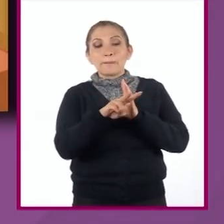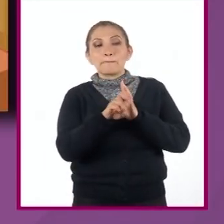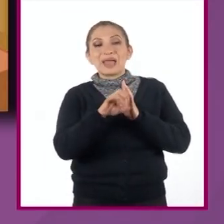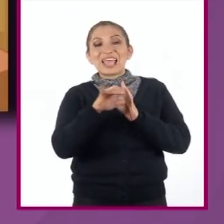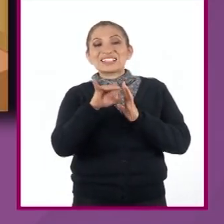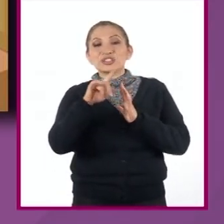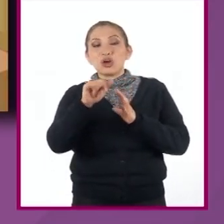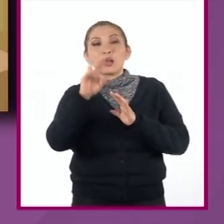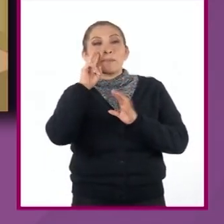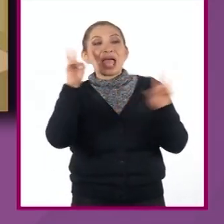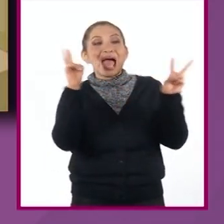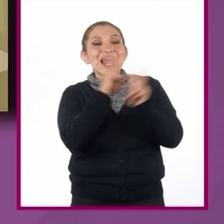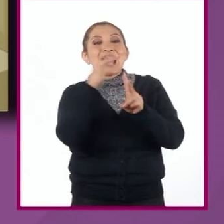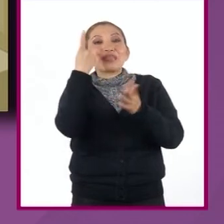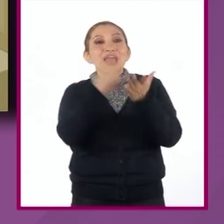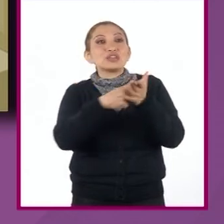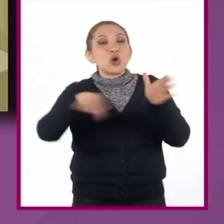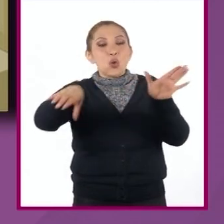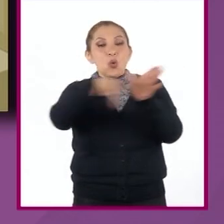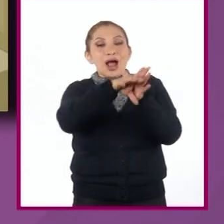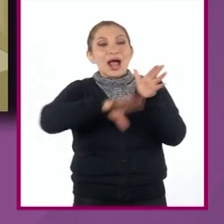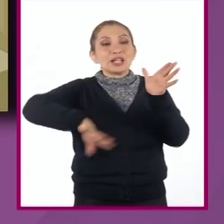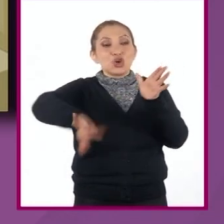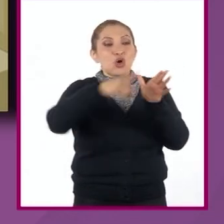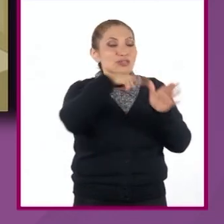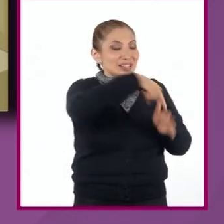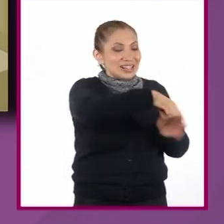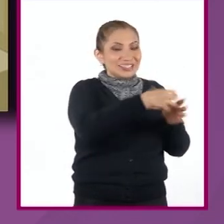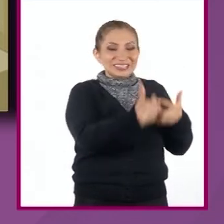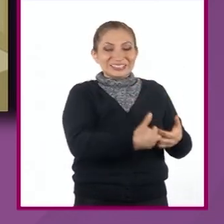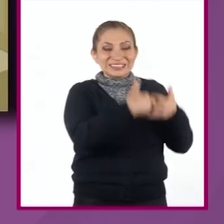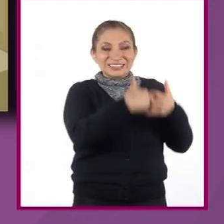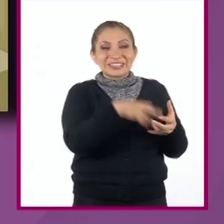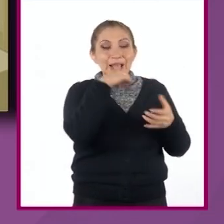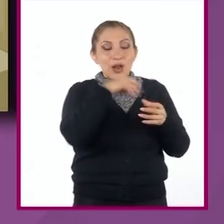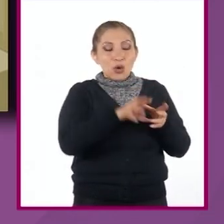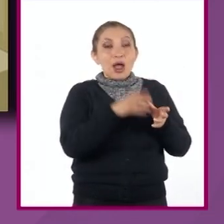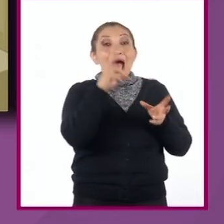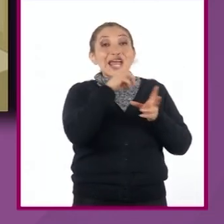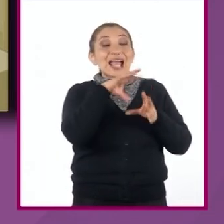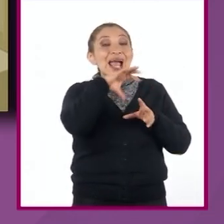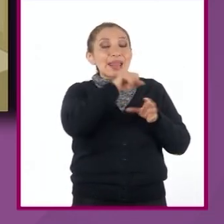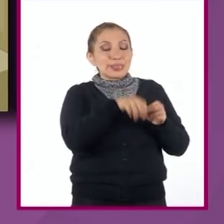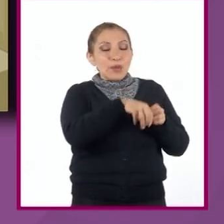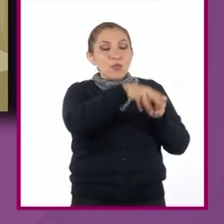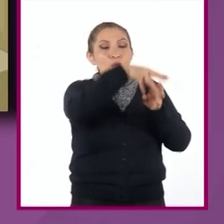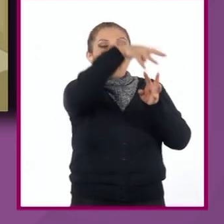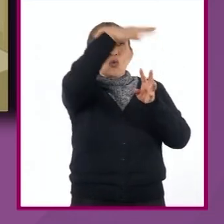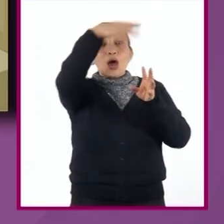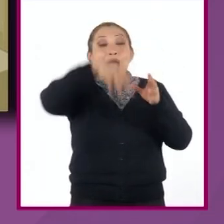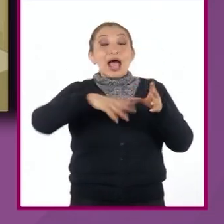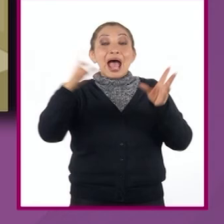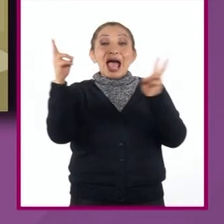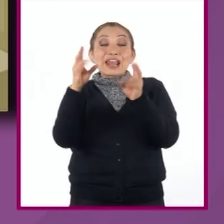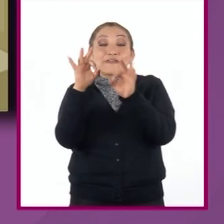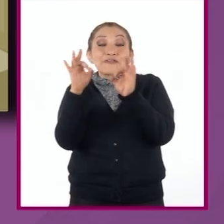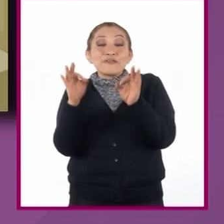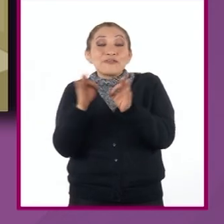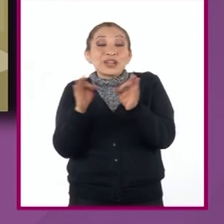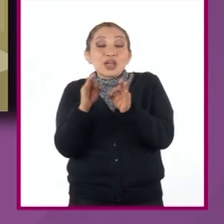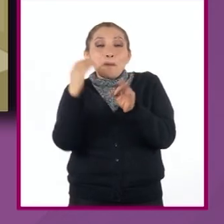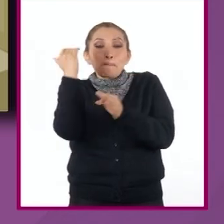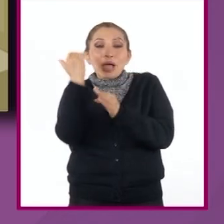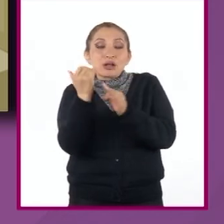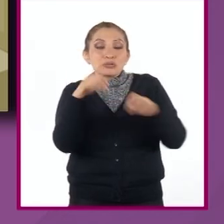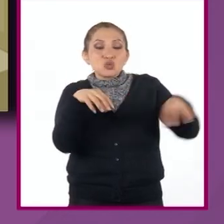manera en que se mueve el aire dentro de una habitación con calefacción. El sistema libera aire caliente que al ser más ligero que el aire frío asciende y